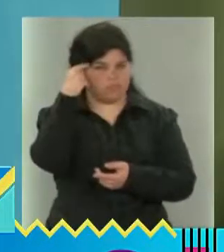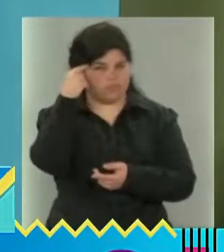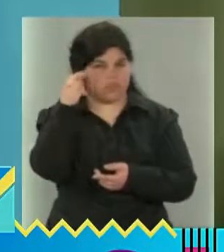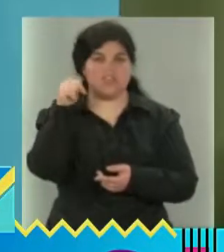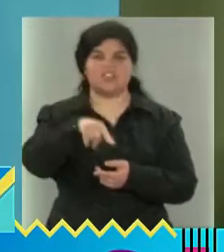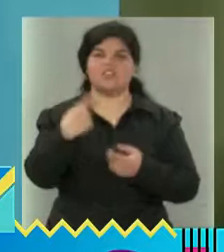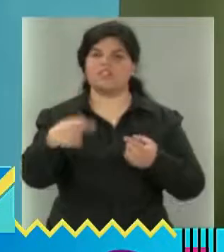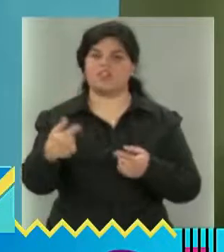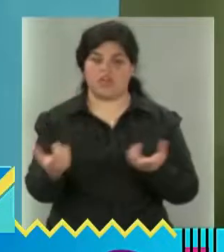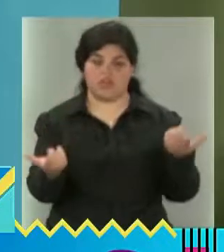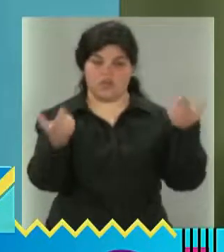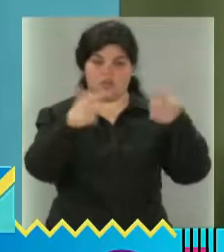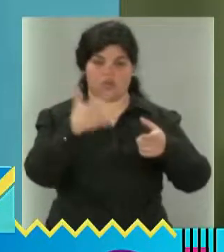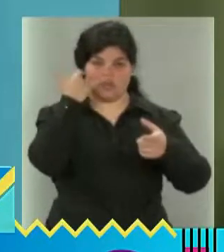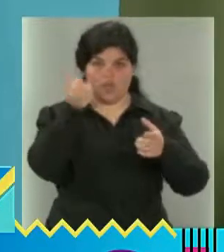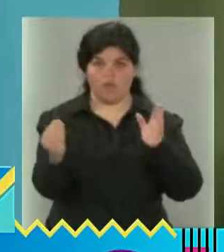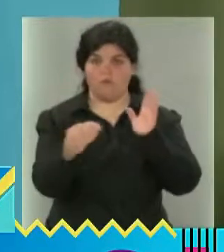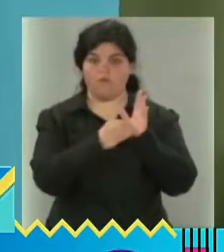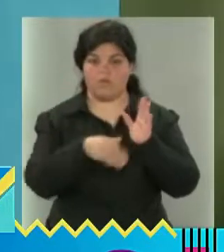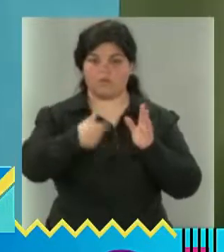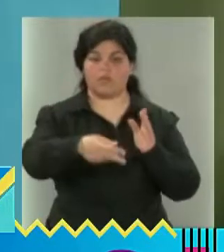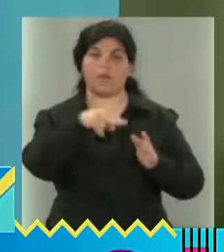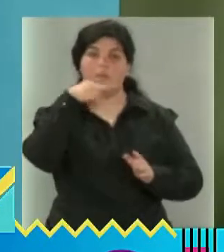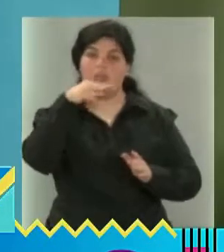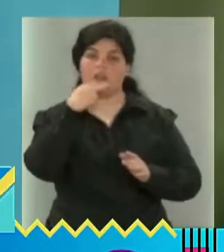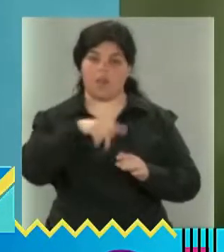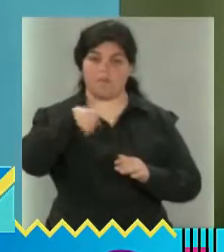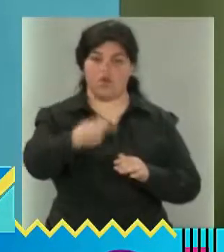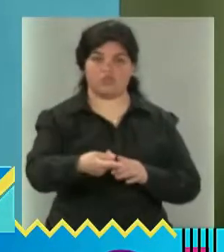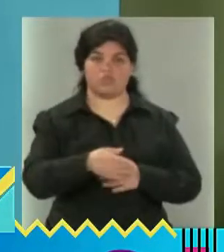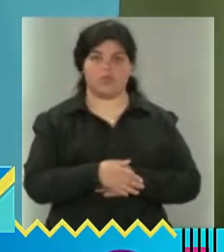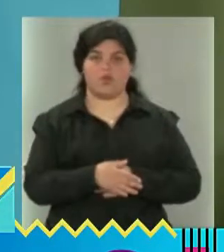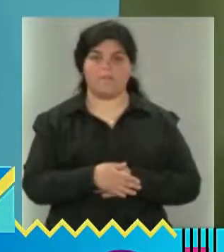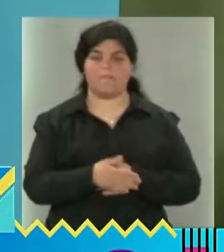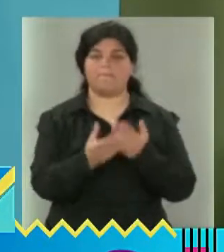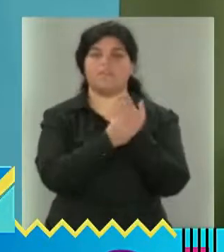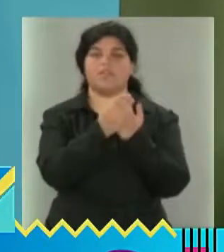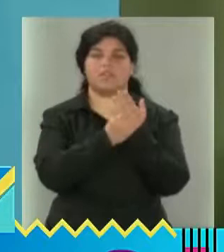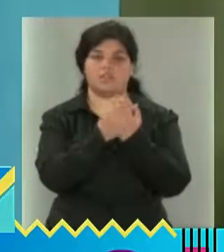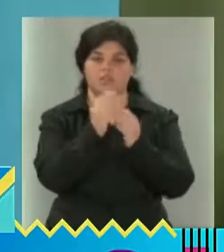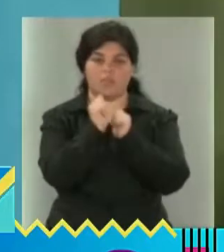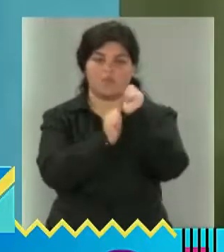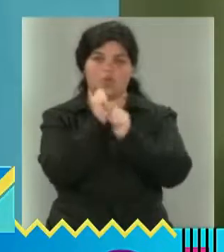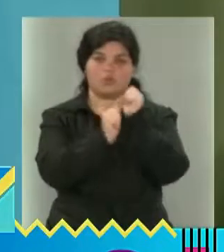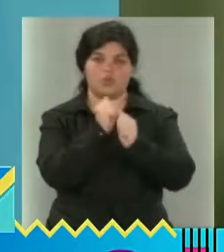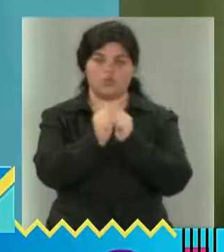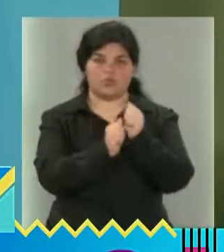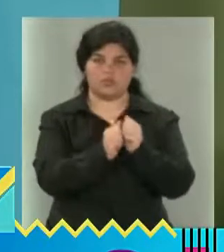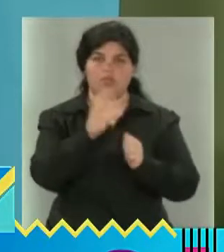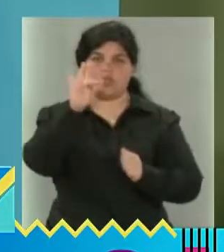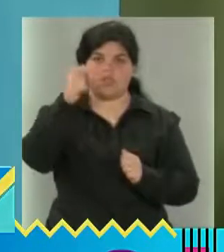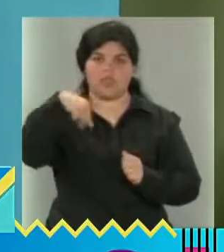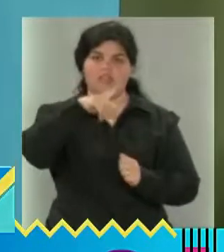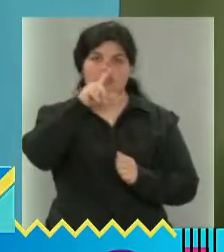esta reunión que estaba programada para el viernes, para este próximo viernes, con el ministro de Producción, Dante Sica. Fue cancelada.